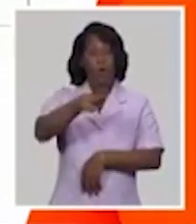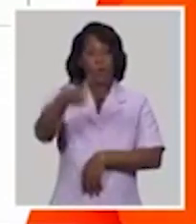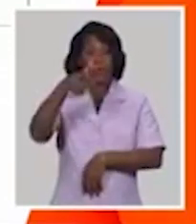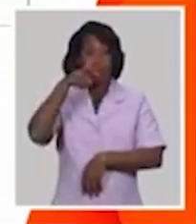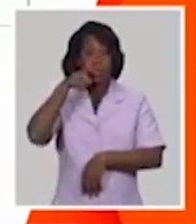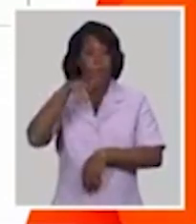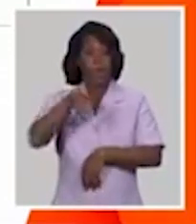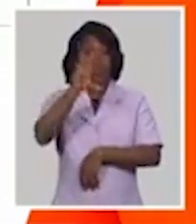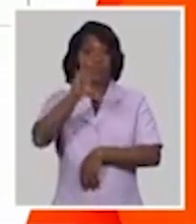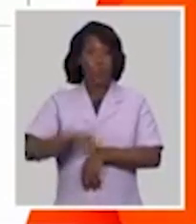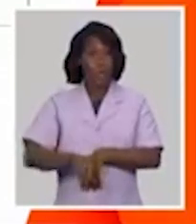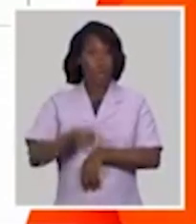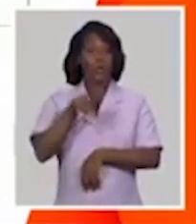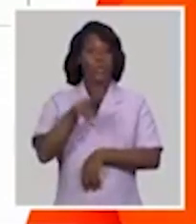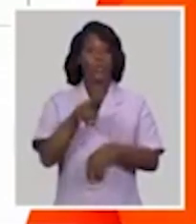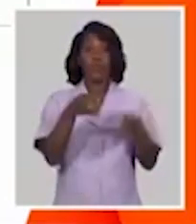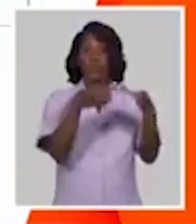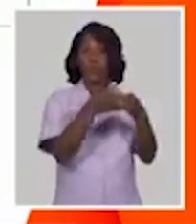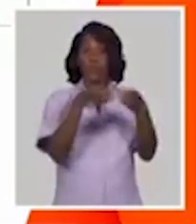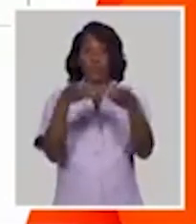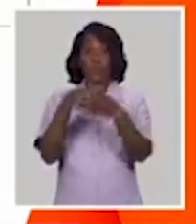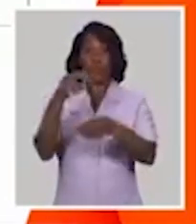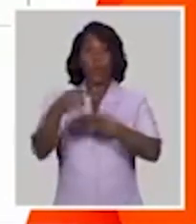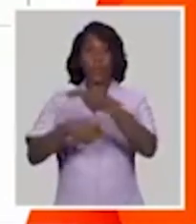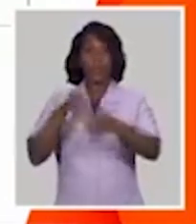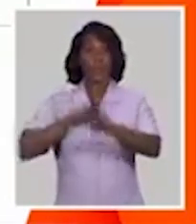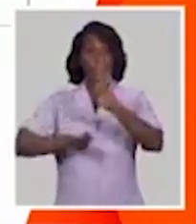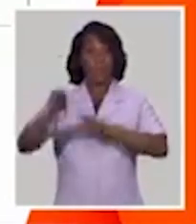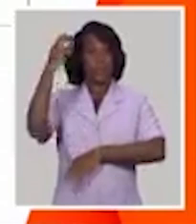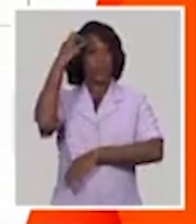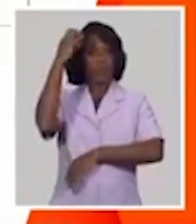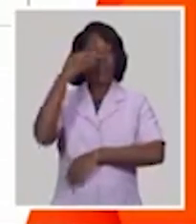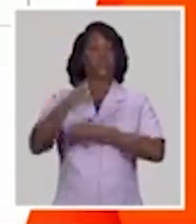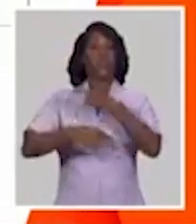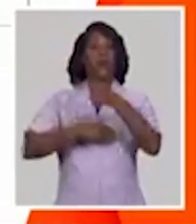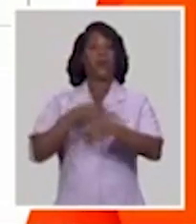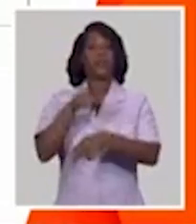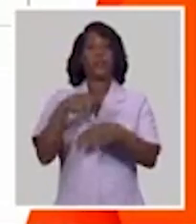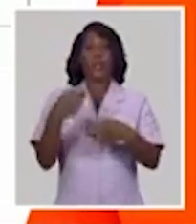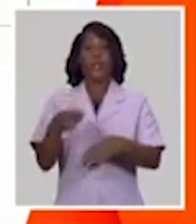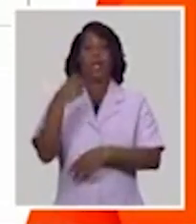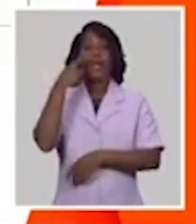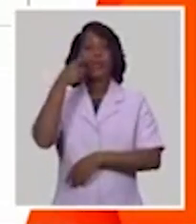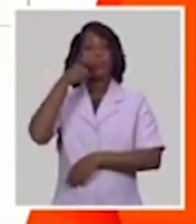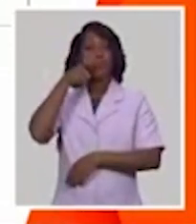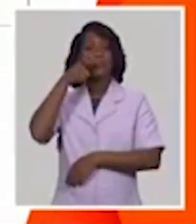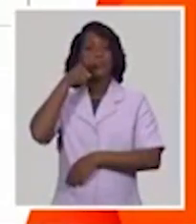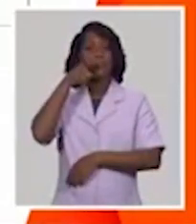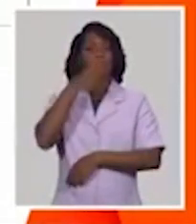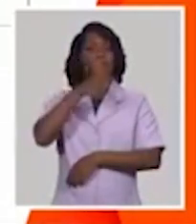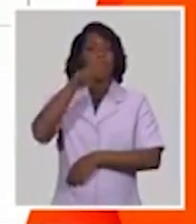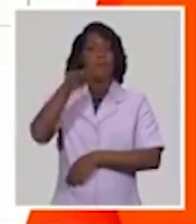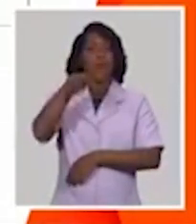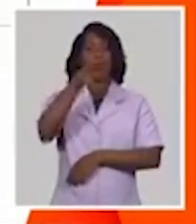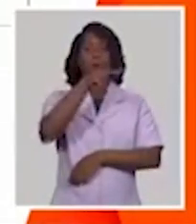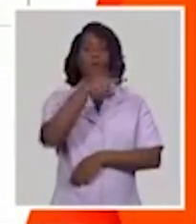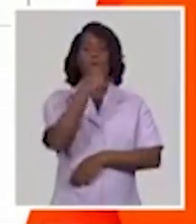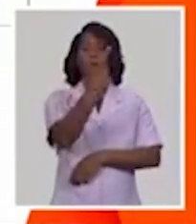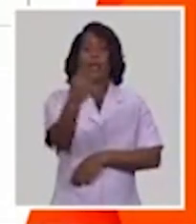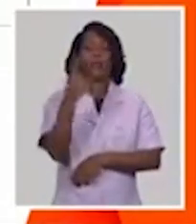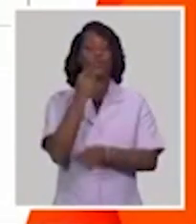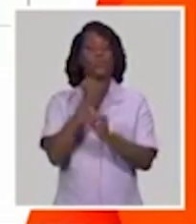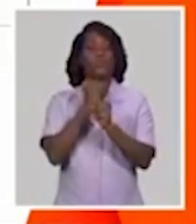administración municipales organizarán grupos integrados por los organismos señalados anteriormente para garantizar el cumplimiento de